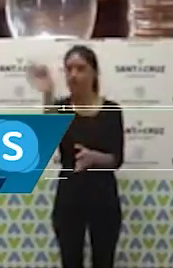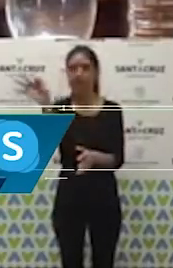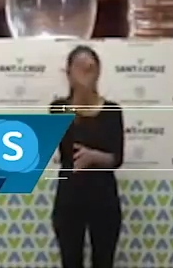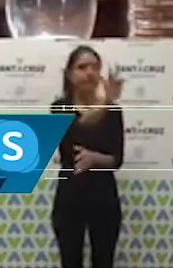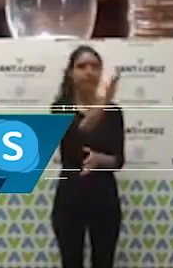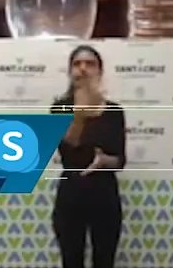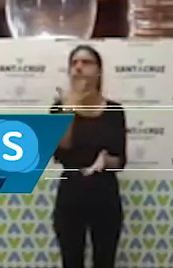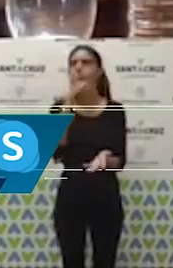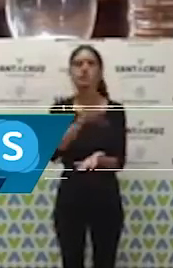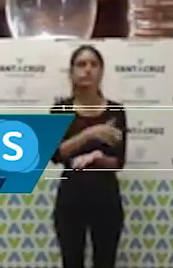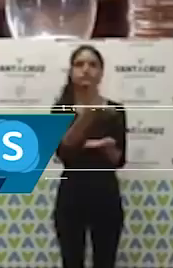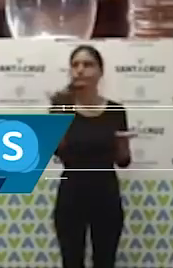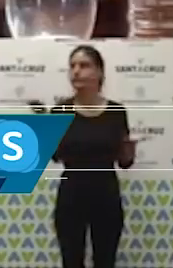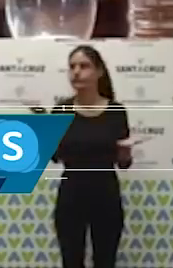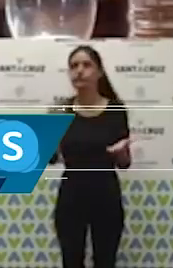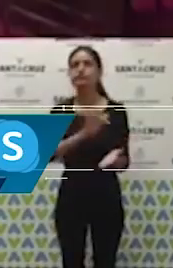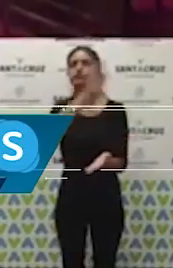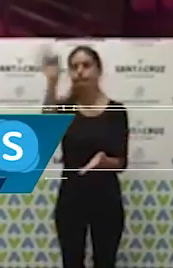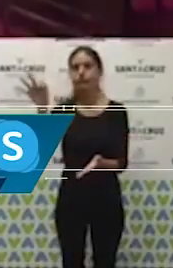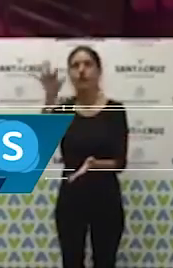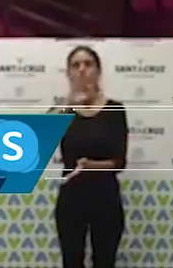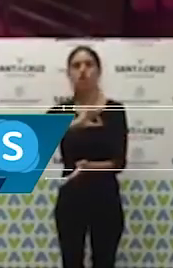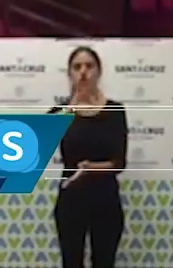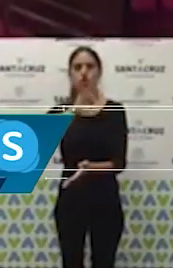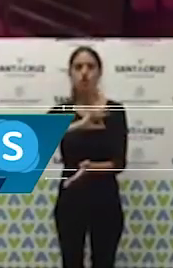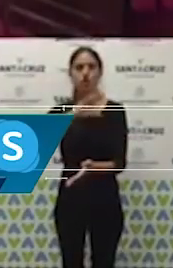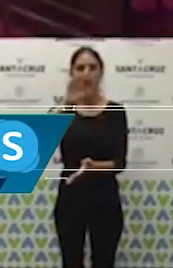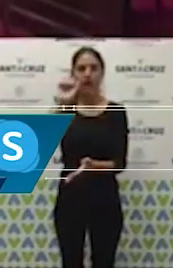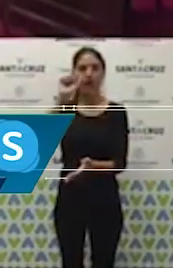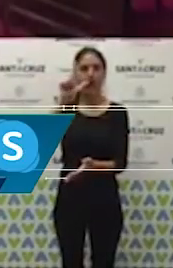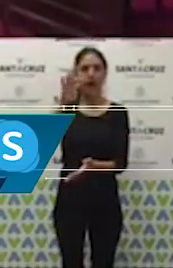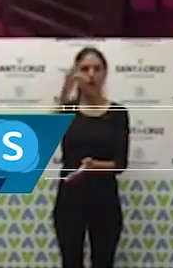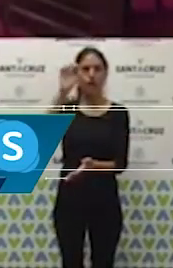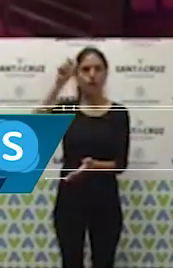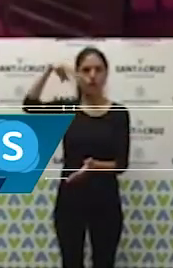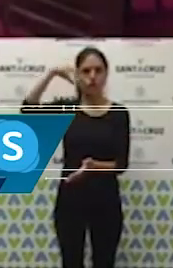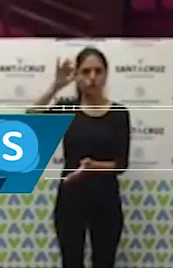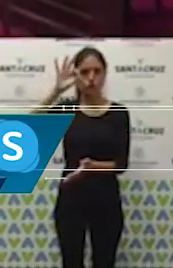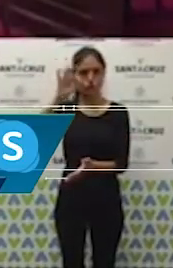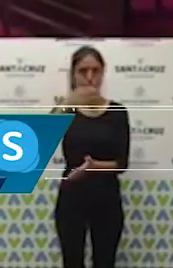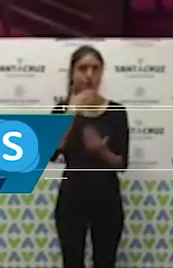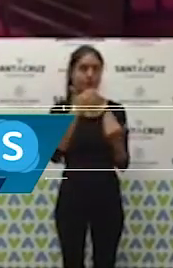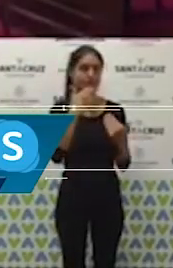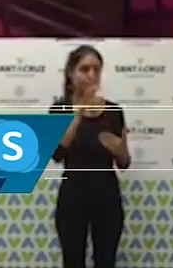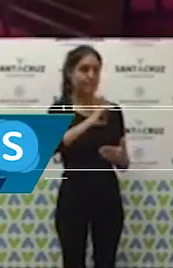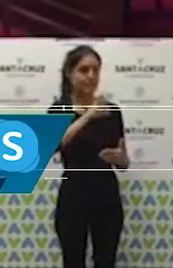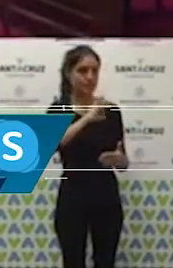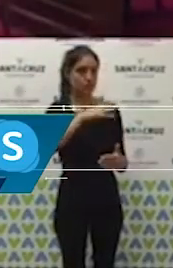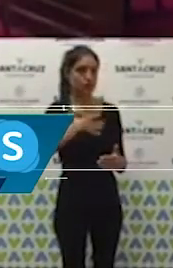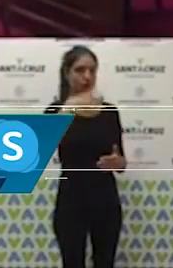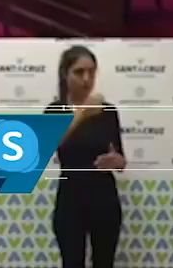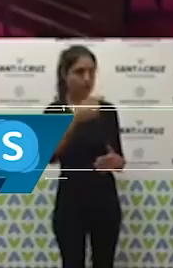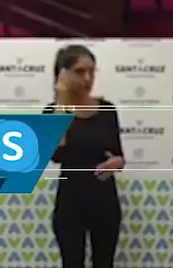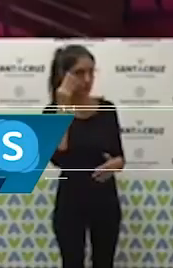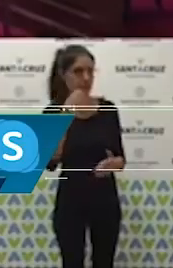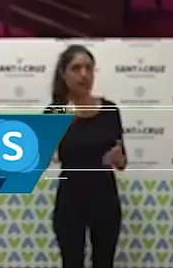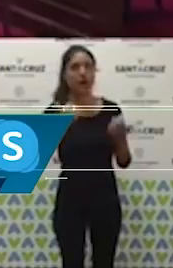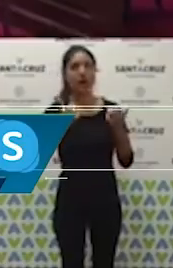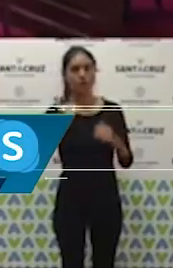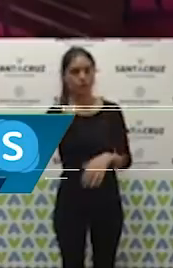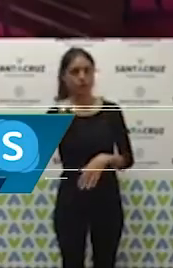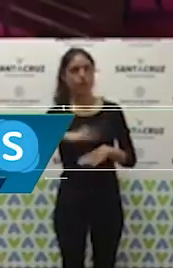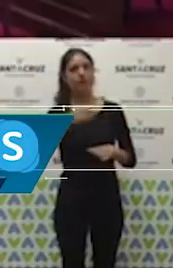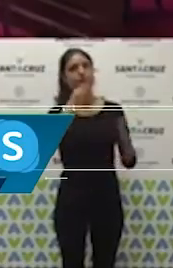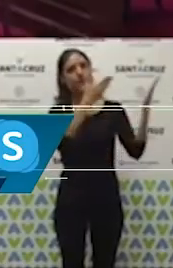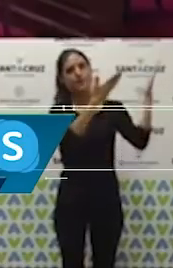muchas maniobras jurídicas que intenten hacer, porque la moción de censura es inevitable. Se hará, diga lo que diga, llega lo que haga.